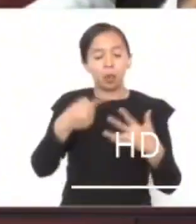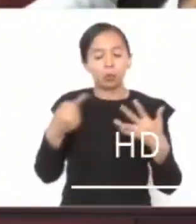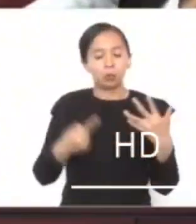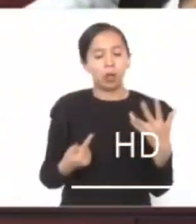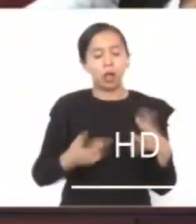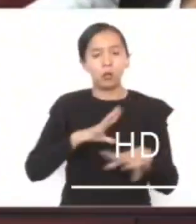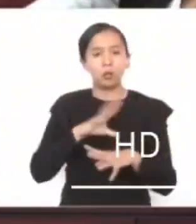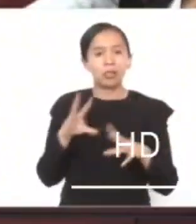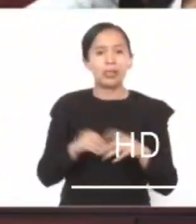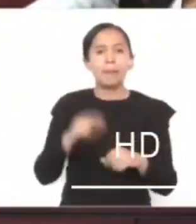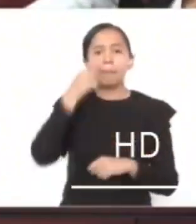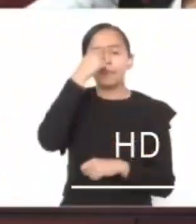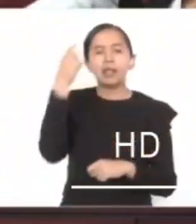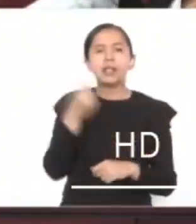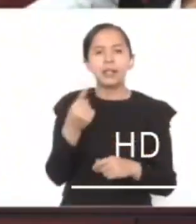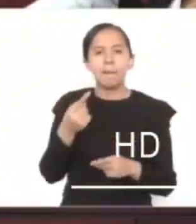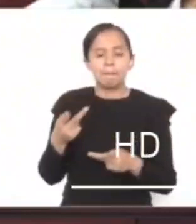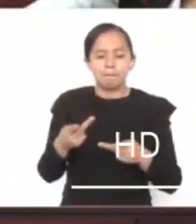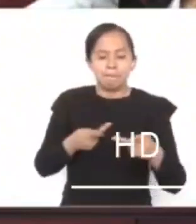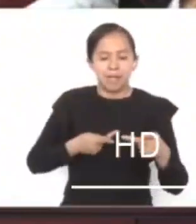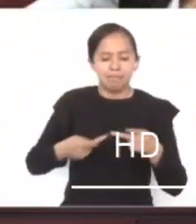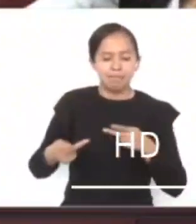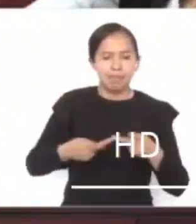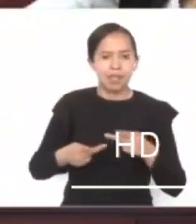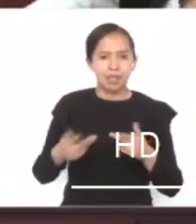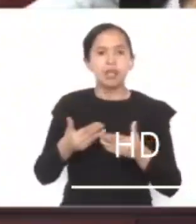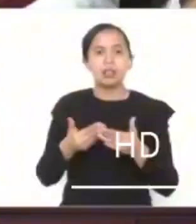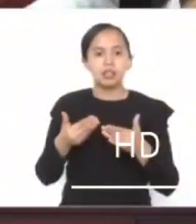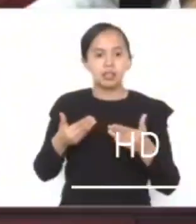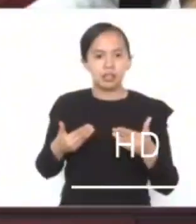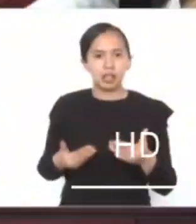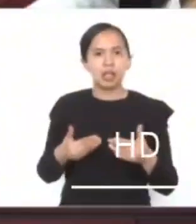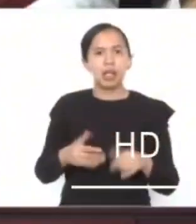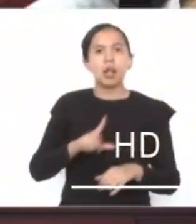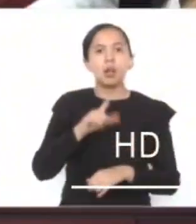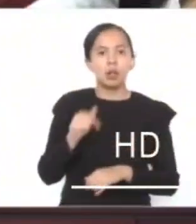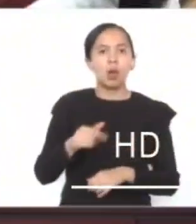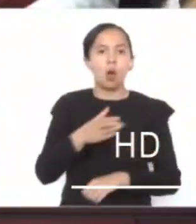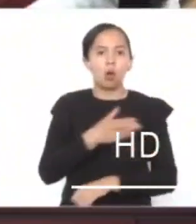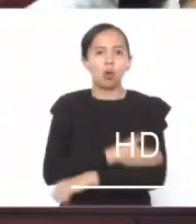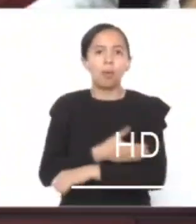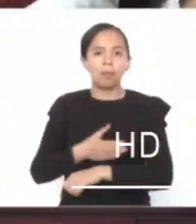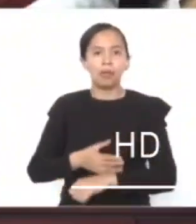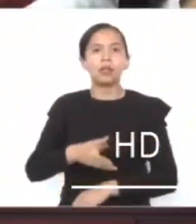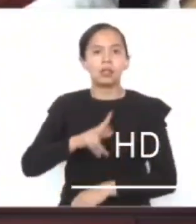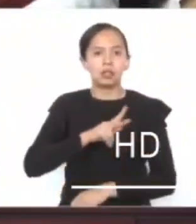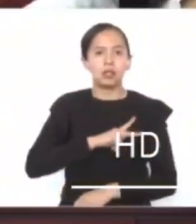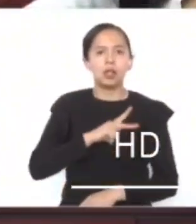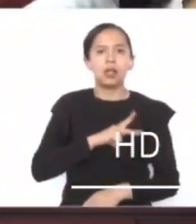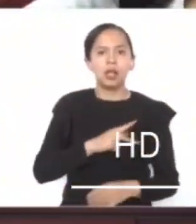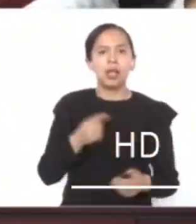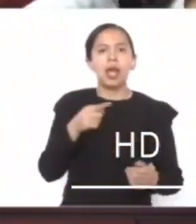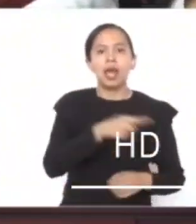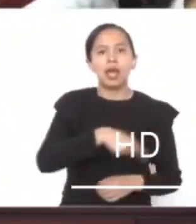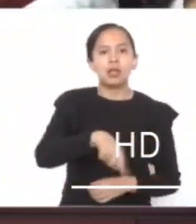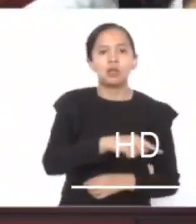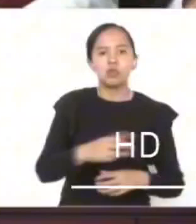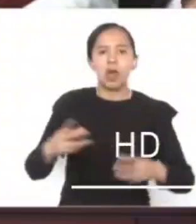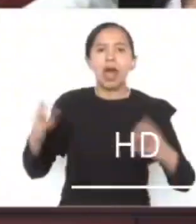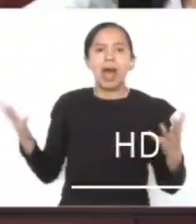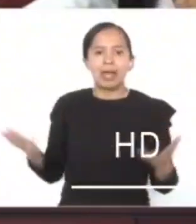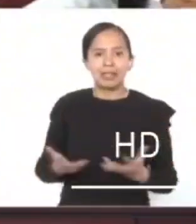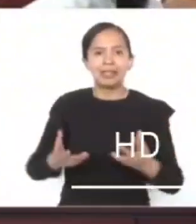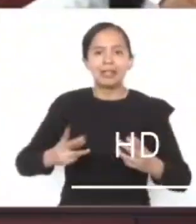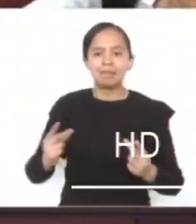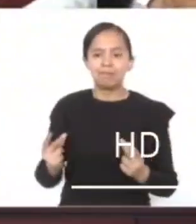más que nada para tener una planeación interna y para que nuestros compañeros, te digo, actúen adecuadamente en